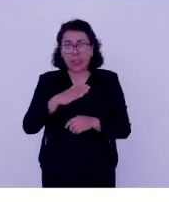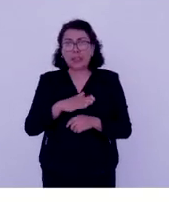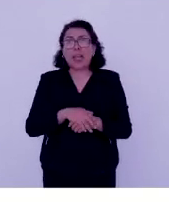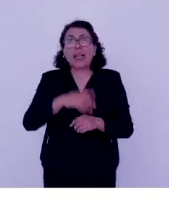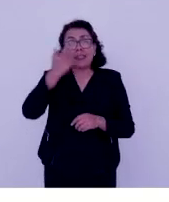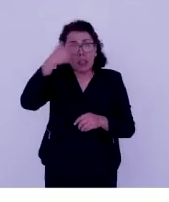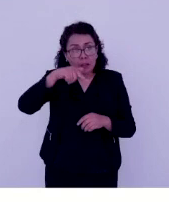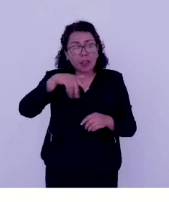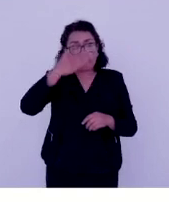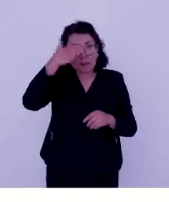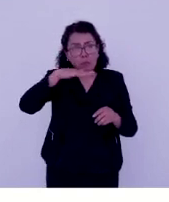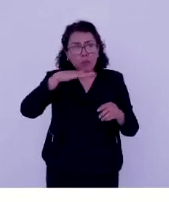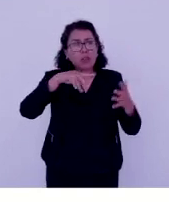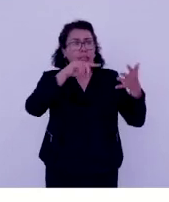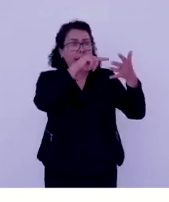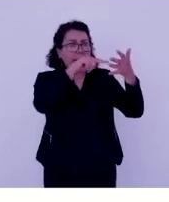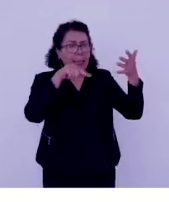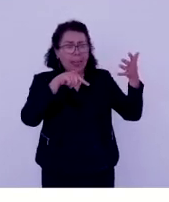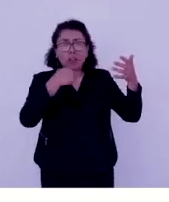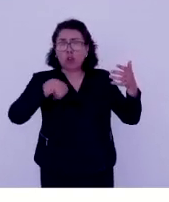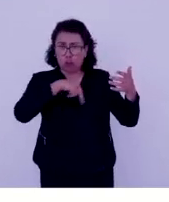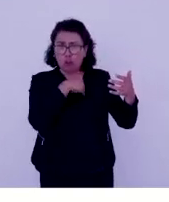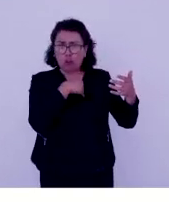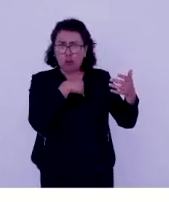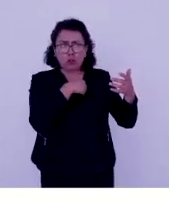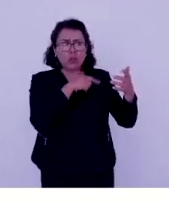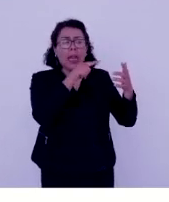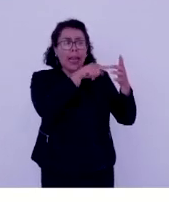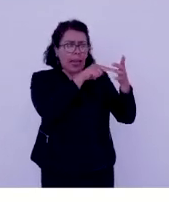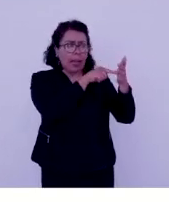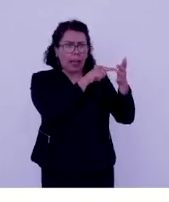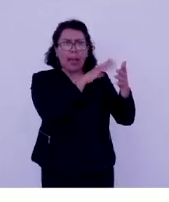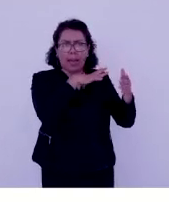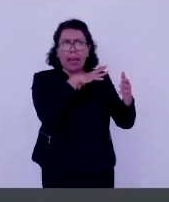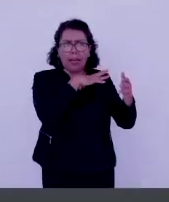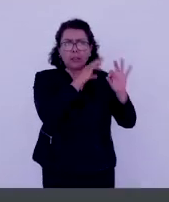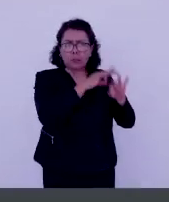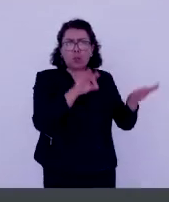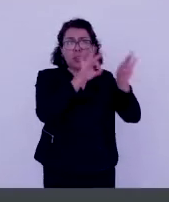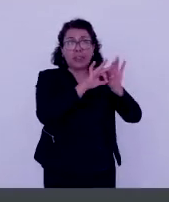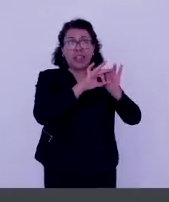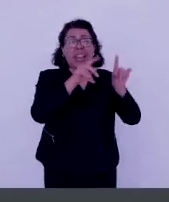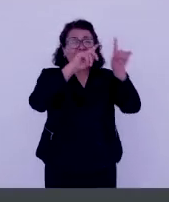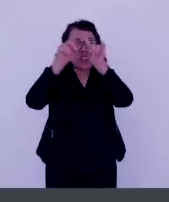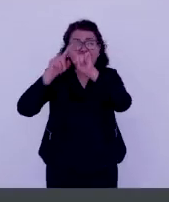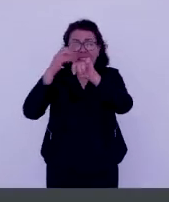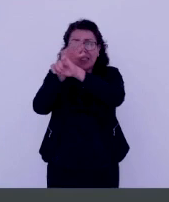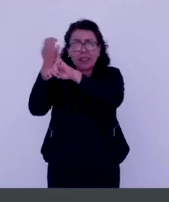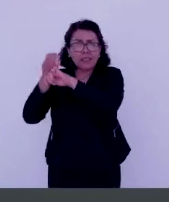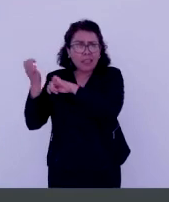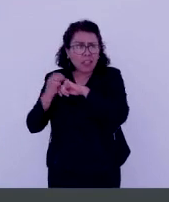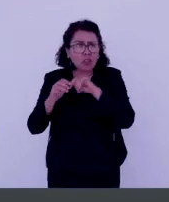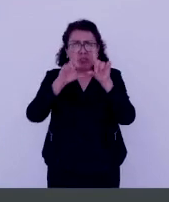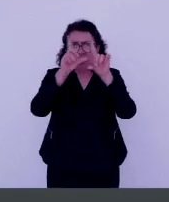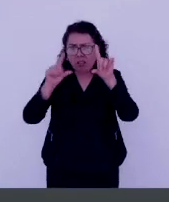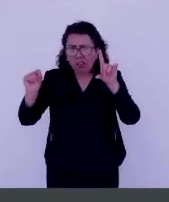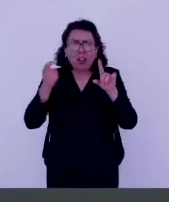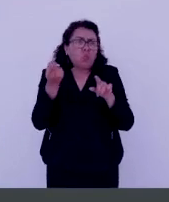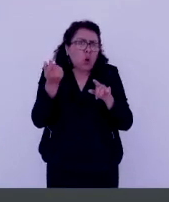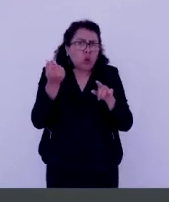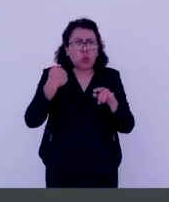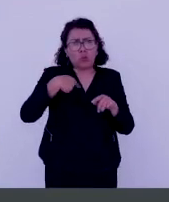cuentan con buscadores de sentencias El nuestro tiene uno avanzado con filtros de búsqueda específicos para localizar